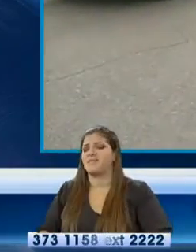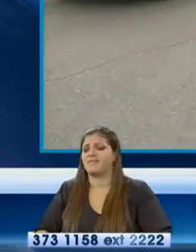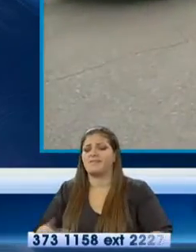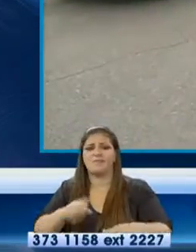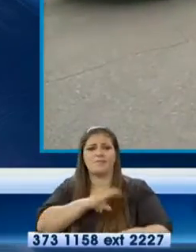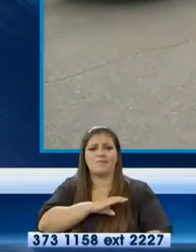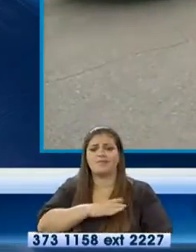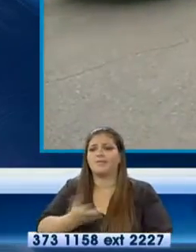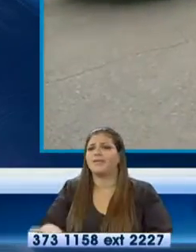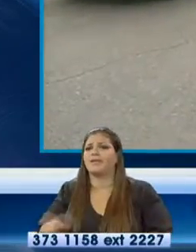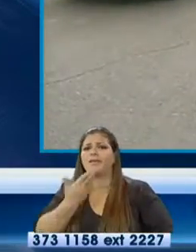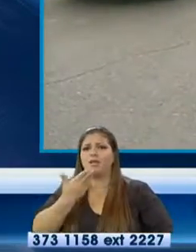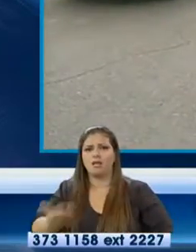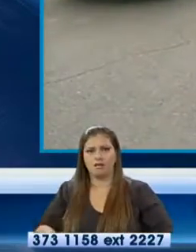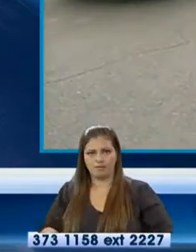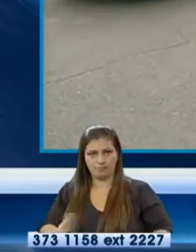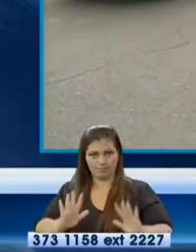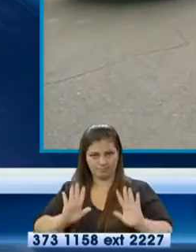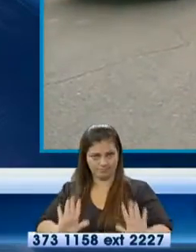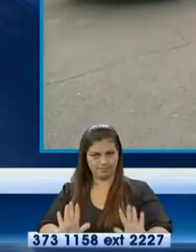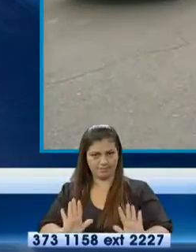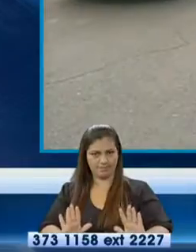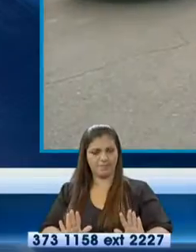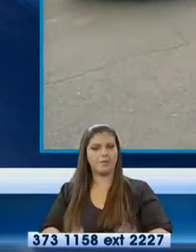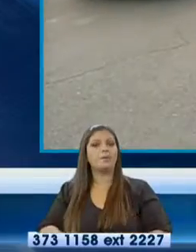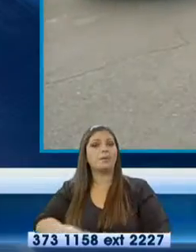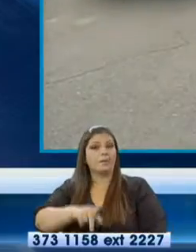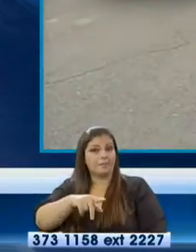en ofender a la policía cuando los asaltan.